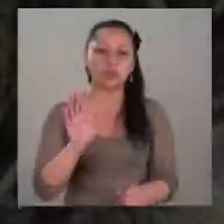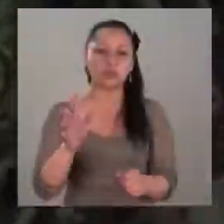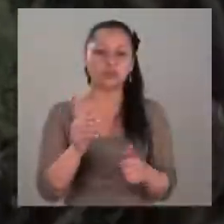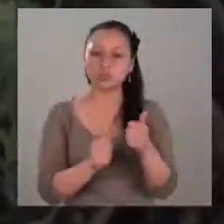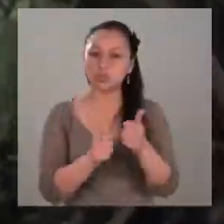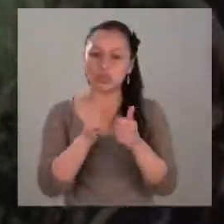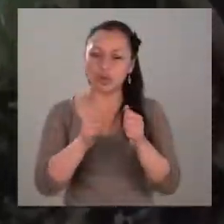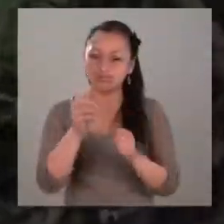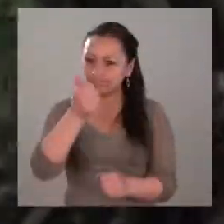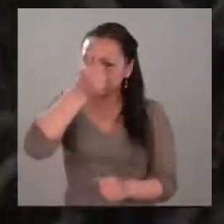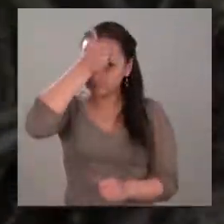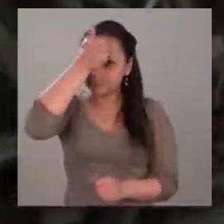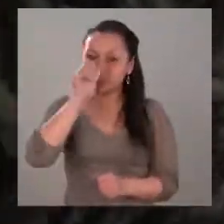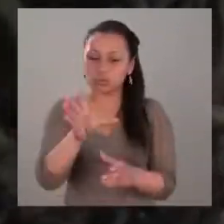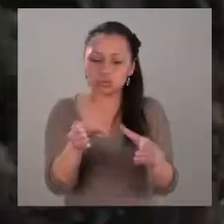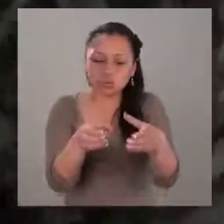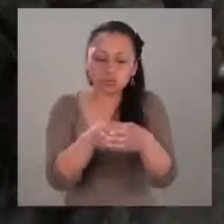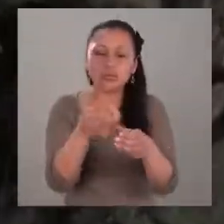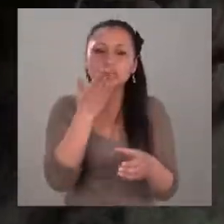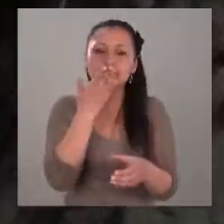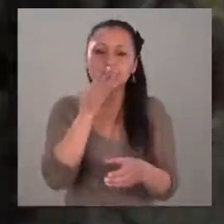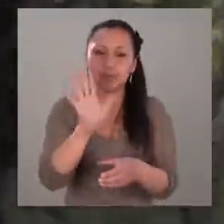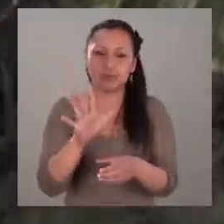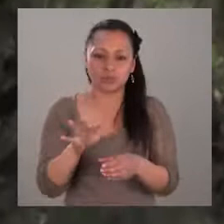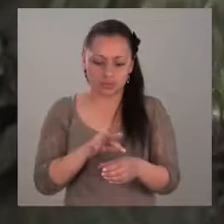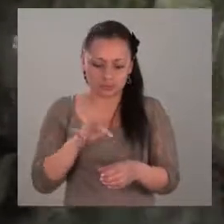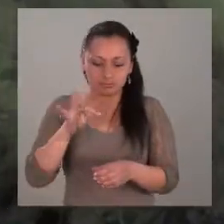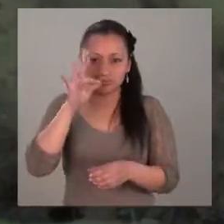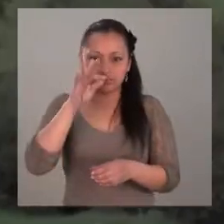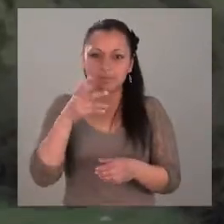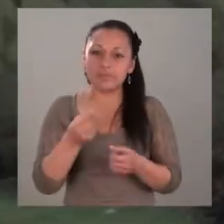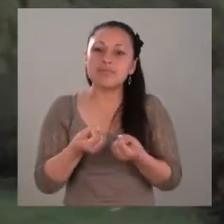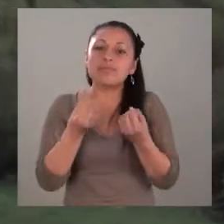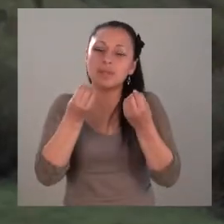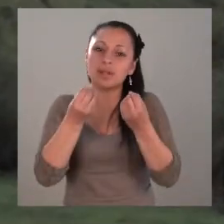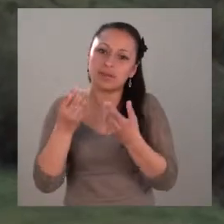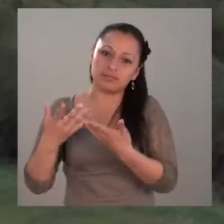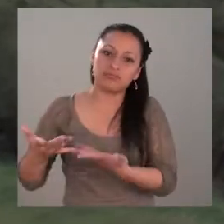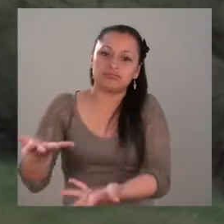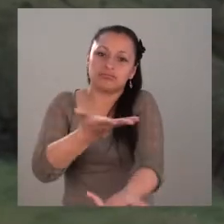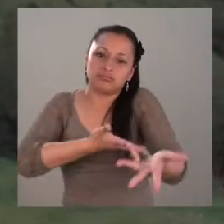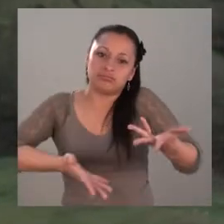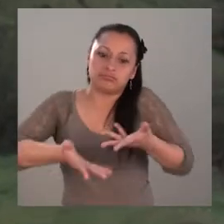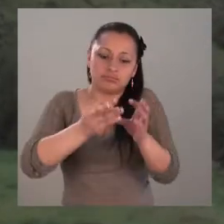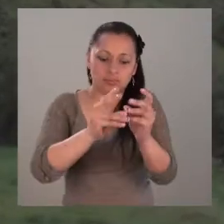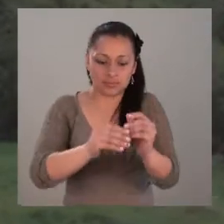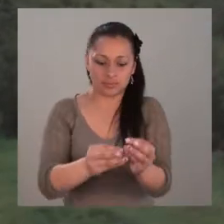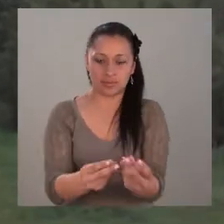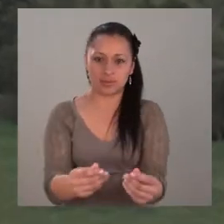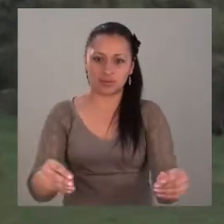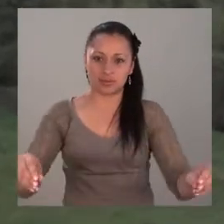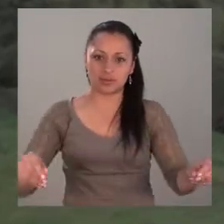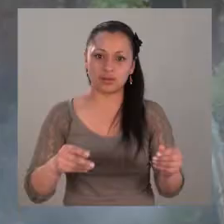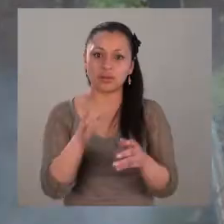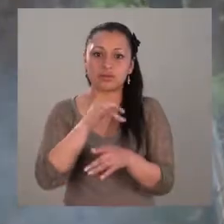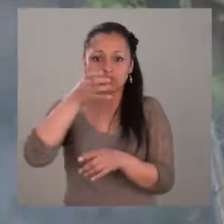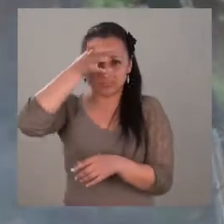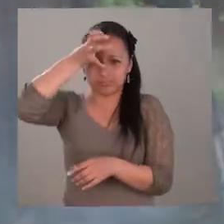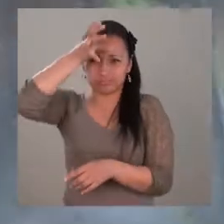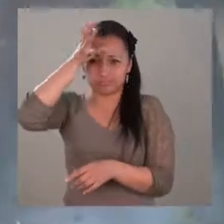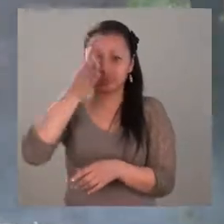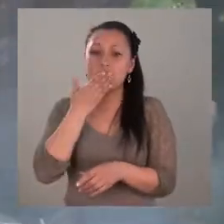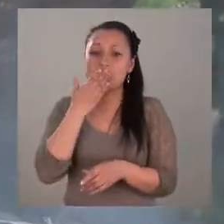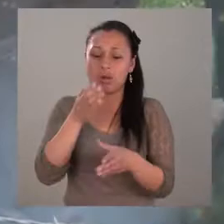La esencia de nuestros pueblos indígenas en su espiritualidad es impulso a unirnos con lo que nos rodea, la tierra y nuestros hermanos. La